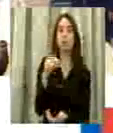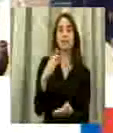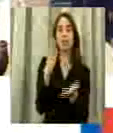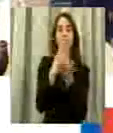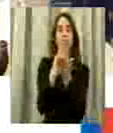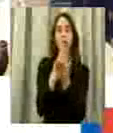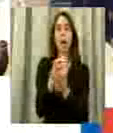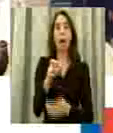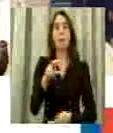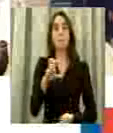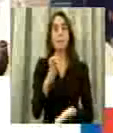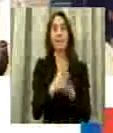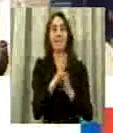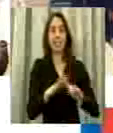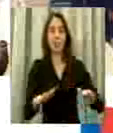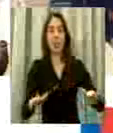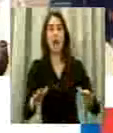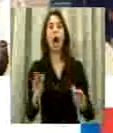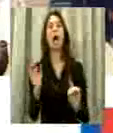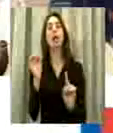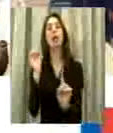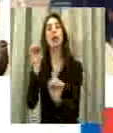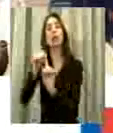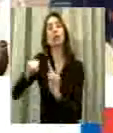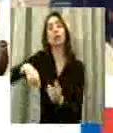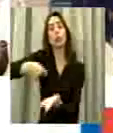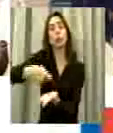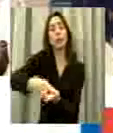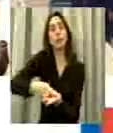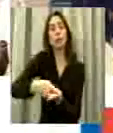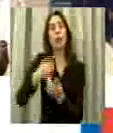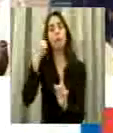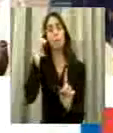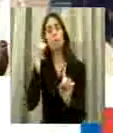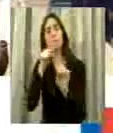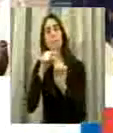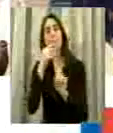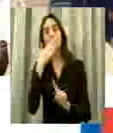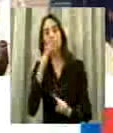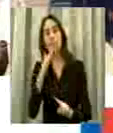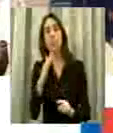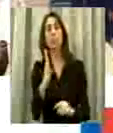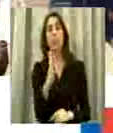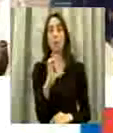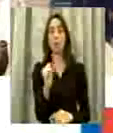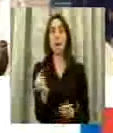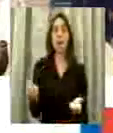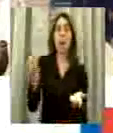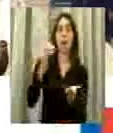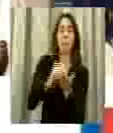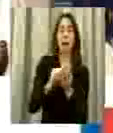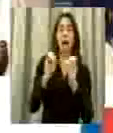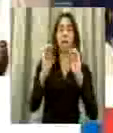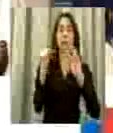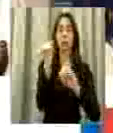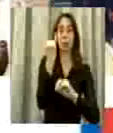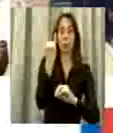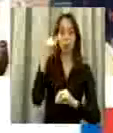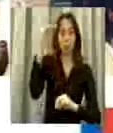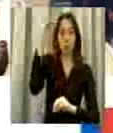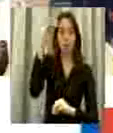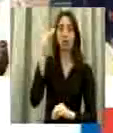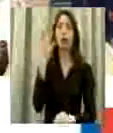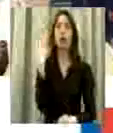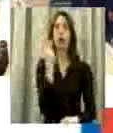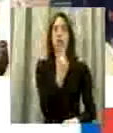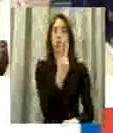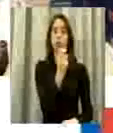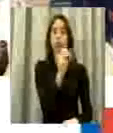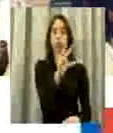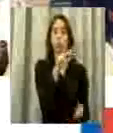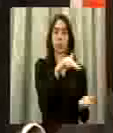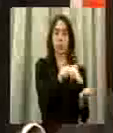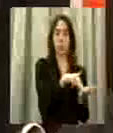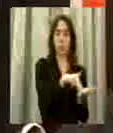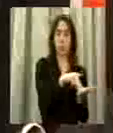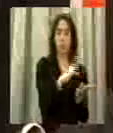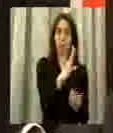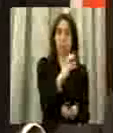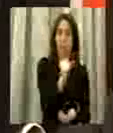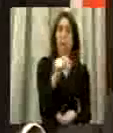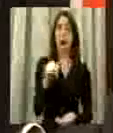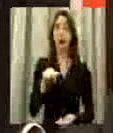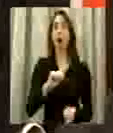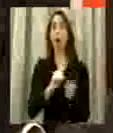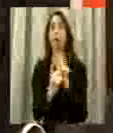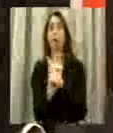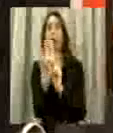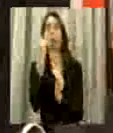la subvención escolar preferencial, incrementamos las becas para educación superior. Un detalle, nosotros partimos de 119.000 becas en 2009, vamos a llegar a 400.000